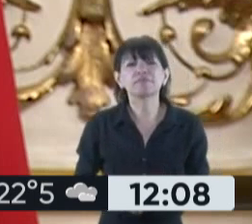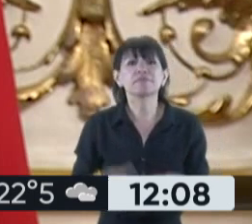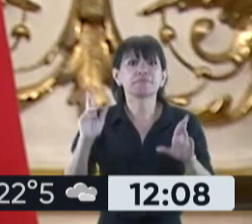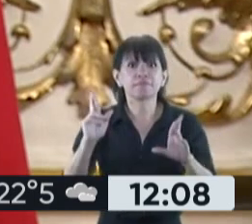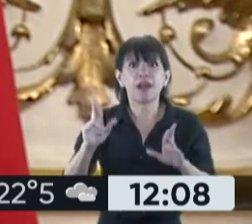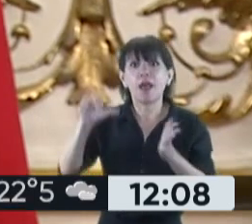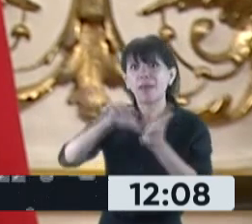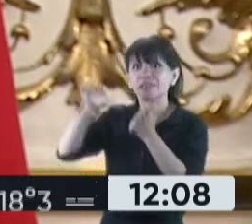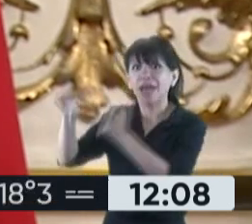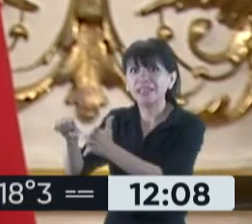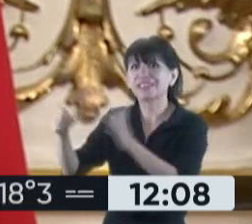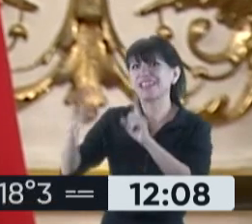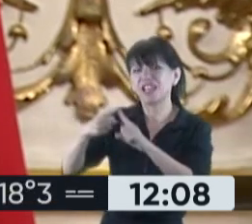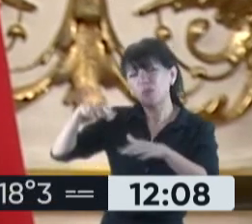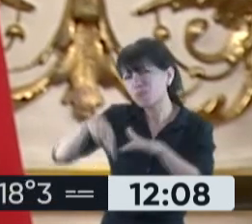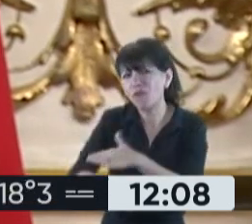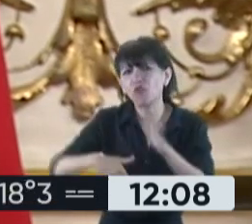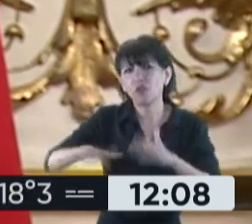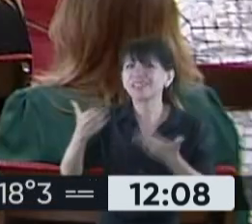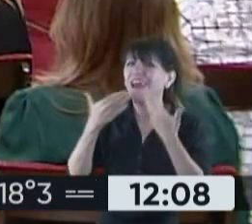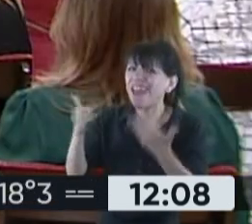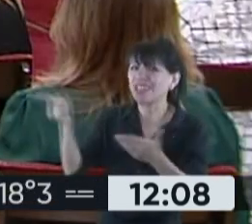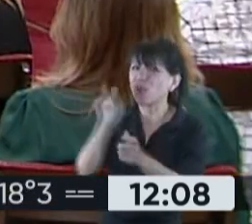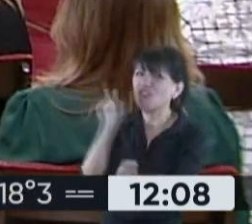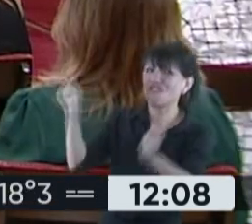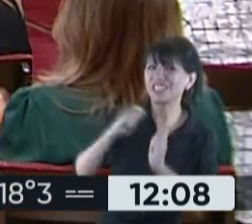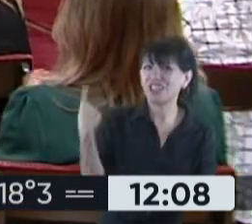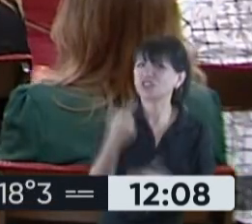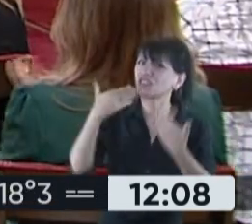se profundice más. Muchas gracias por su visita, señor presidente. Gracias.